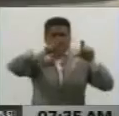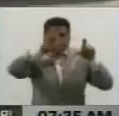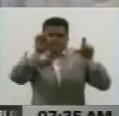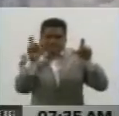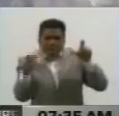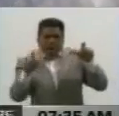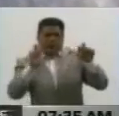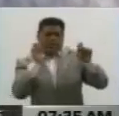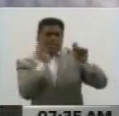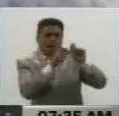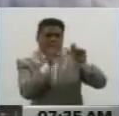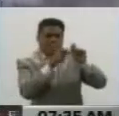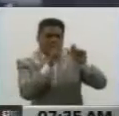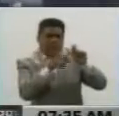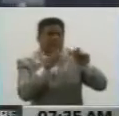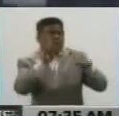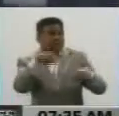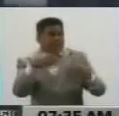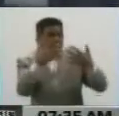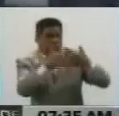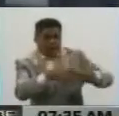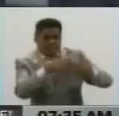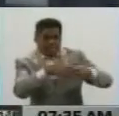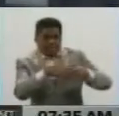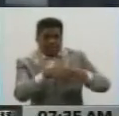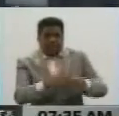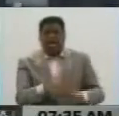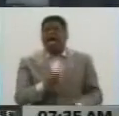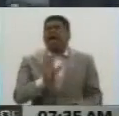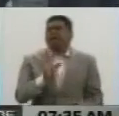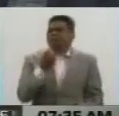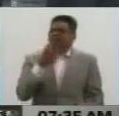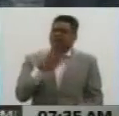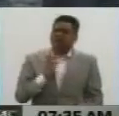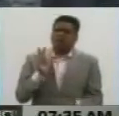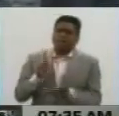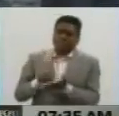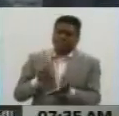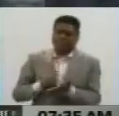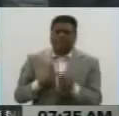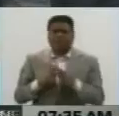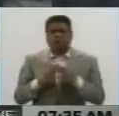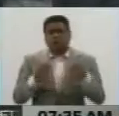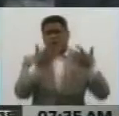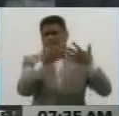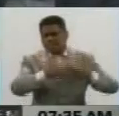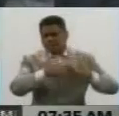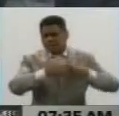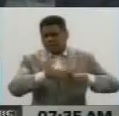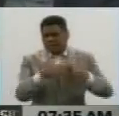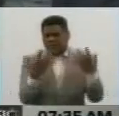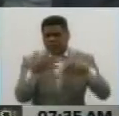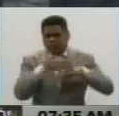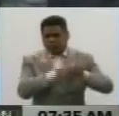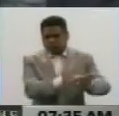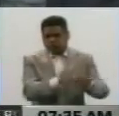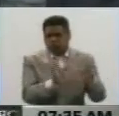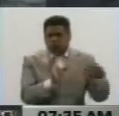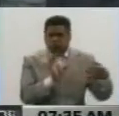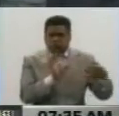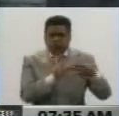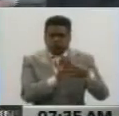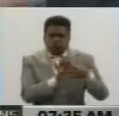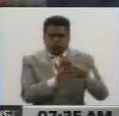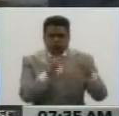participar como empresas transnacionales también? Bueno, realmente la participación es la participación de empresas mixtas. Este es un punto que siempre hay que ir aclarando